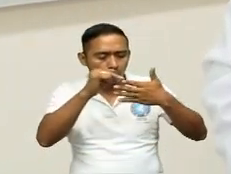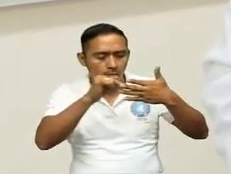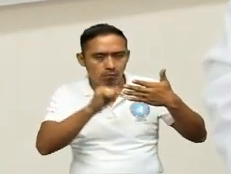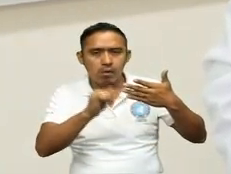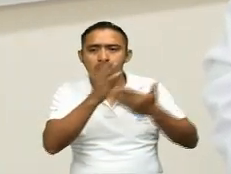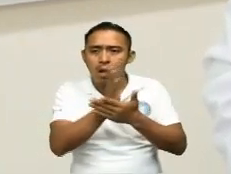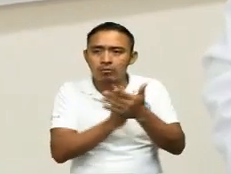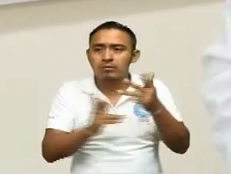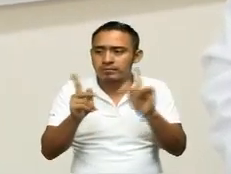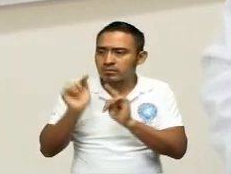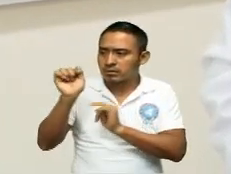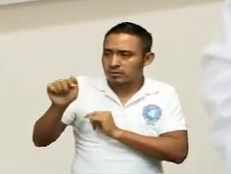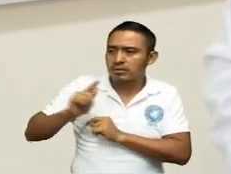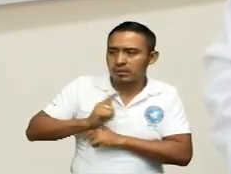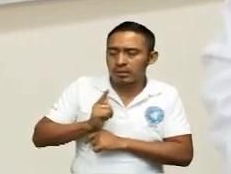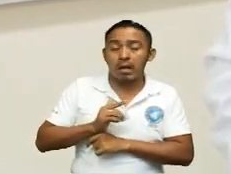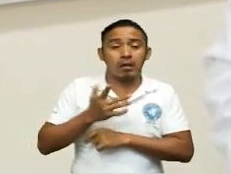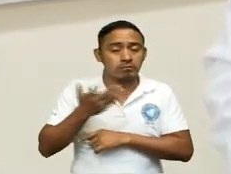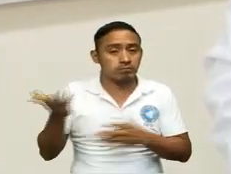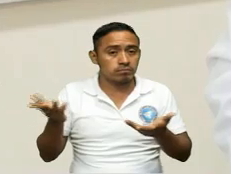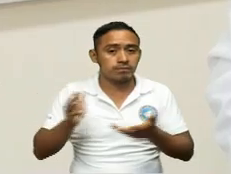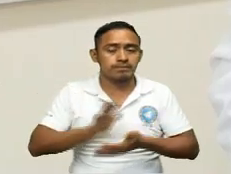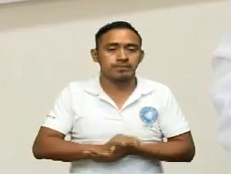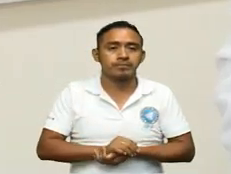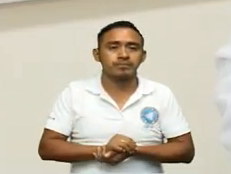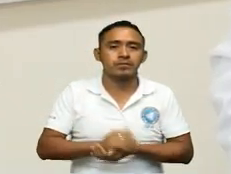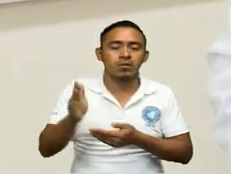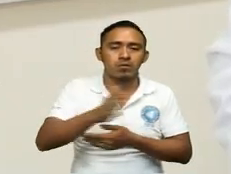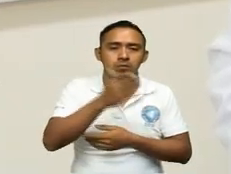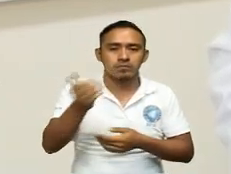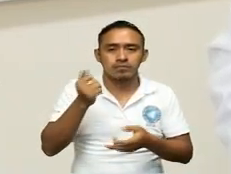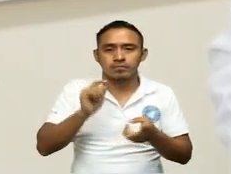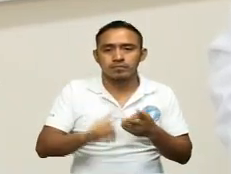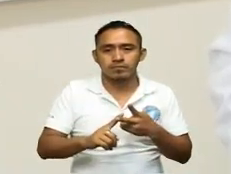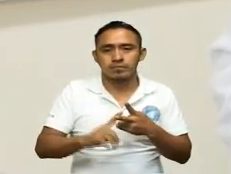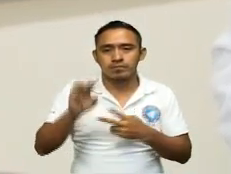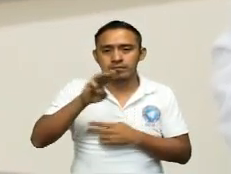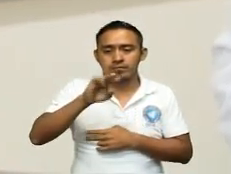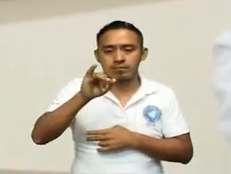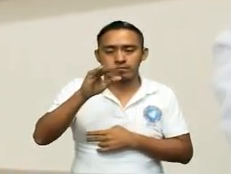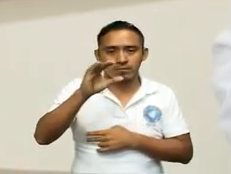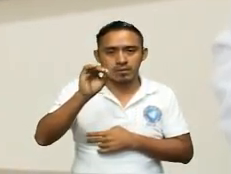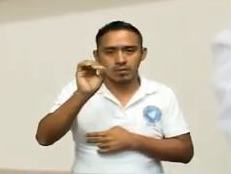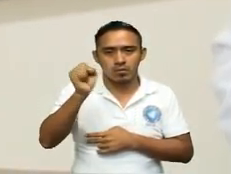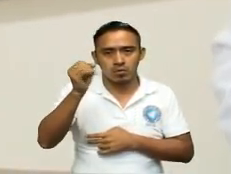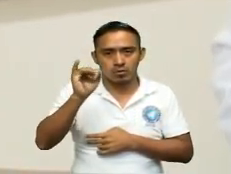la familia lo va a reconocer. Y el otro que son las micosis causadas por